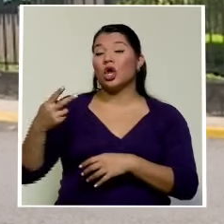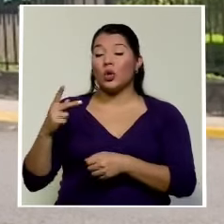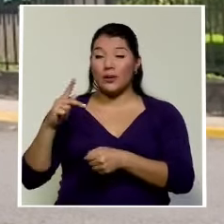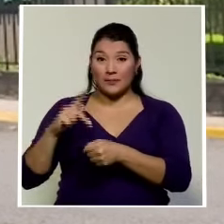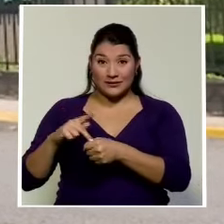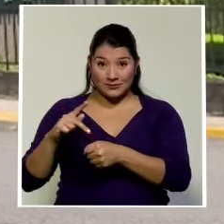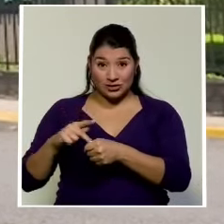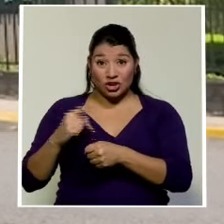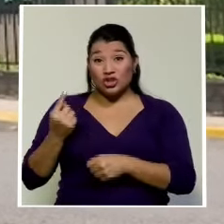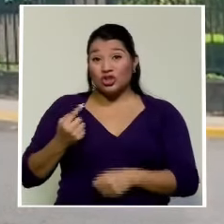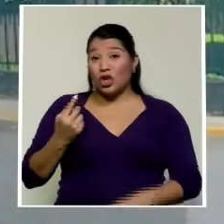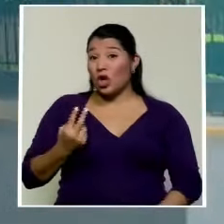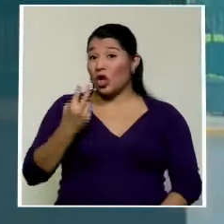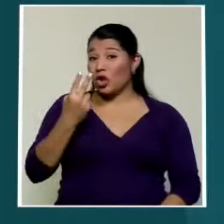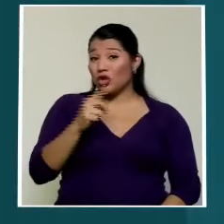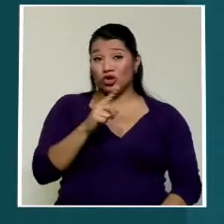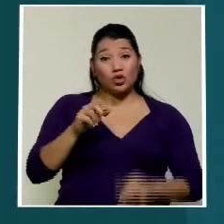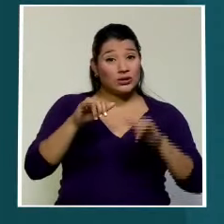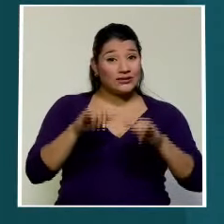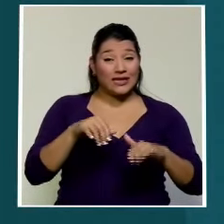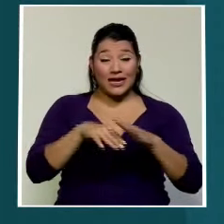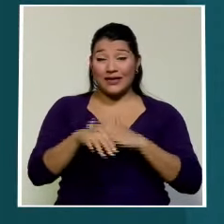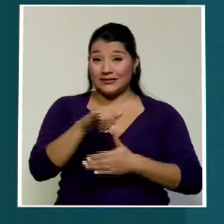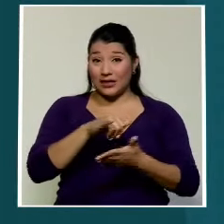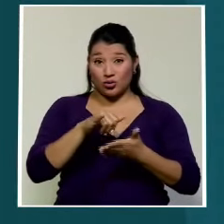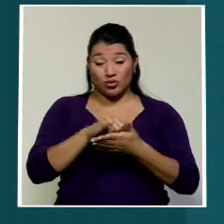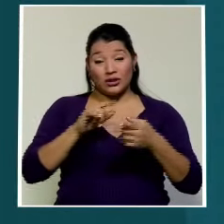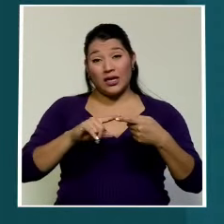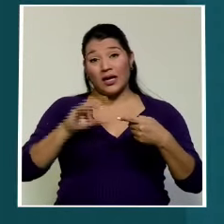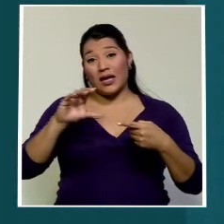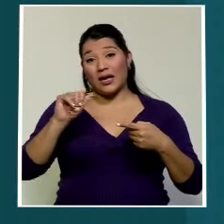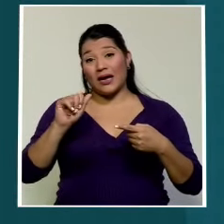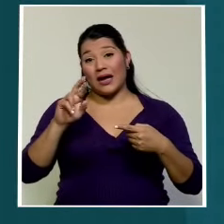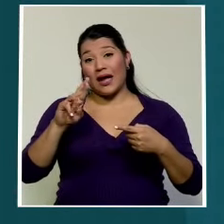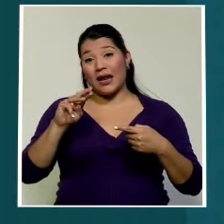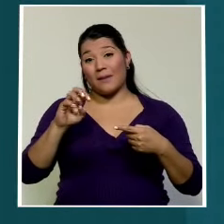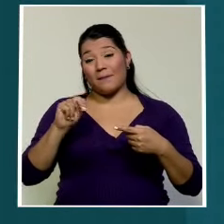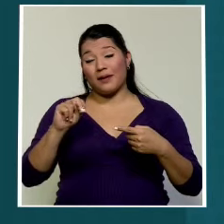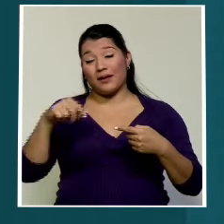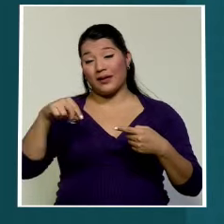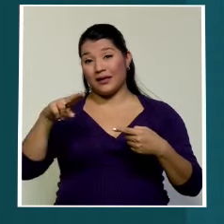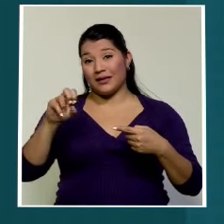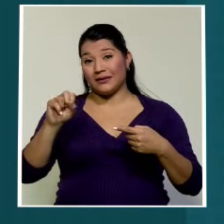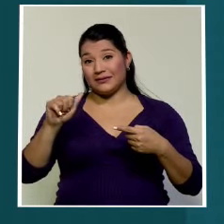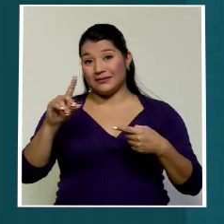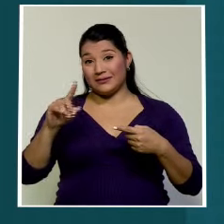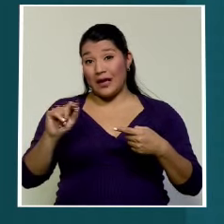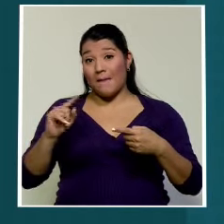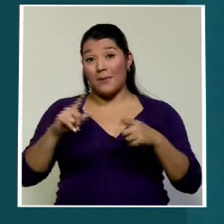solo 2 no están en San José. Se trata de Carmen Quesada, que es el primer lugar por la provincia de Limón,